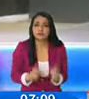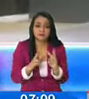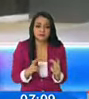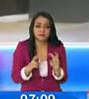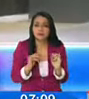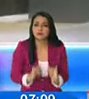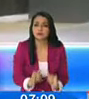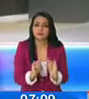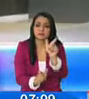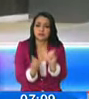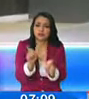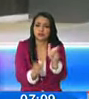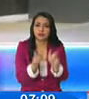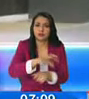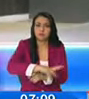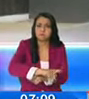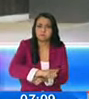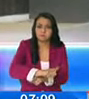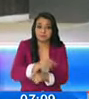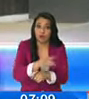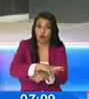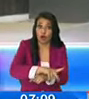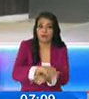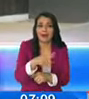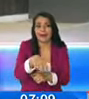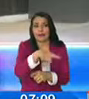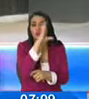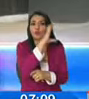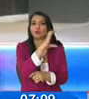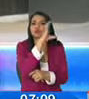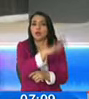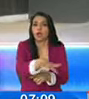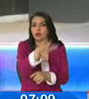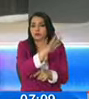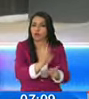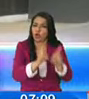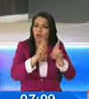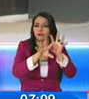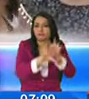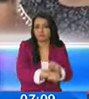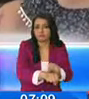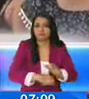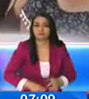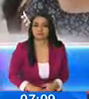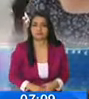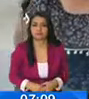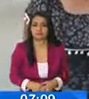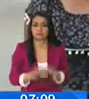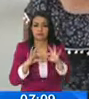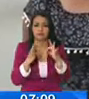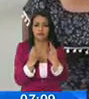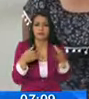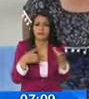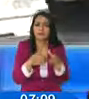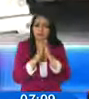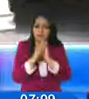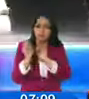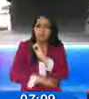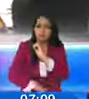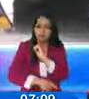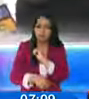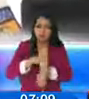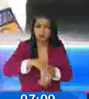pista de los presuntos actores materiales, que esperamos tener resultados positivos en esta semana que viene. Familiares de los afectados piden justicia